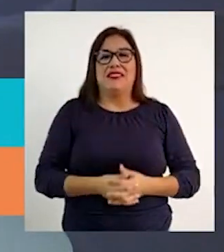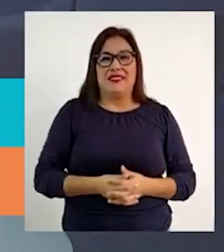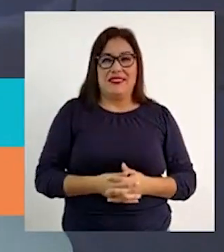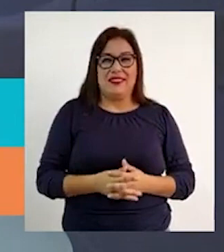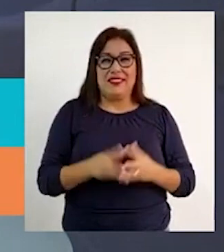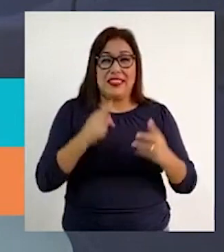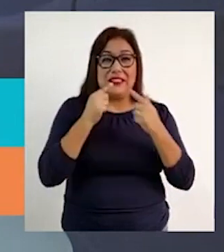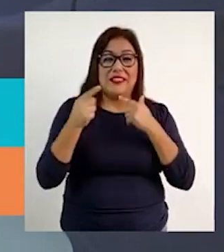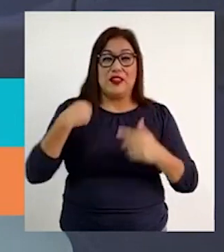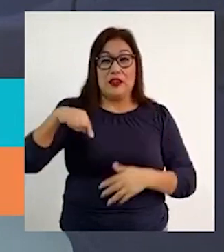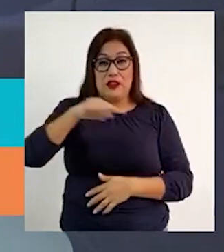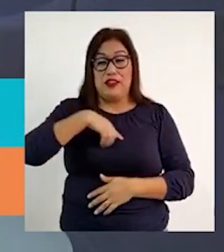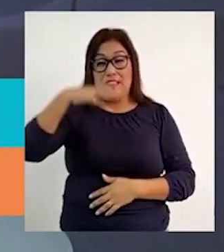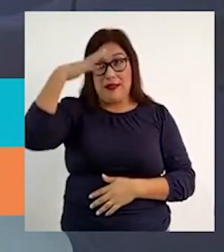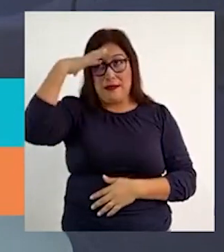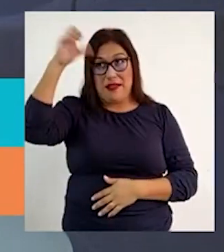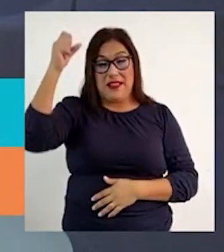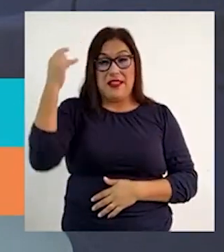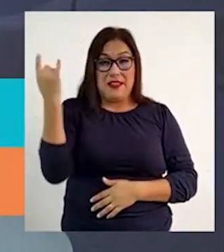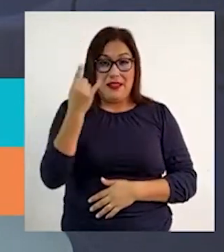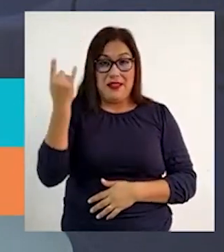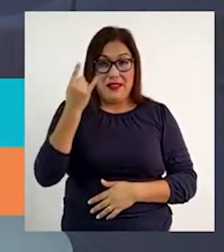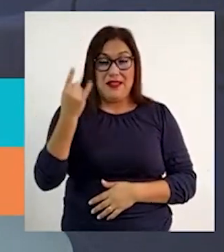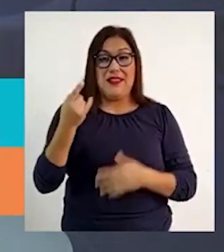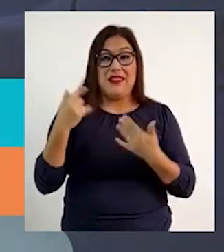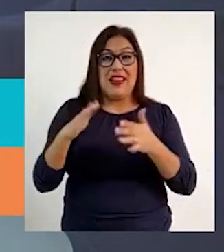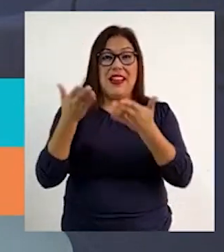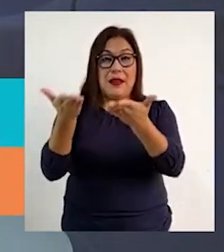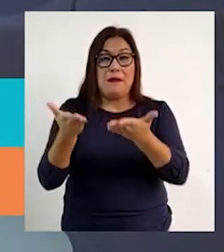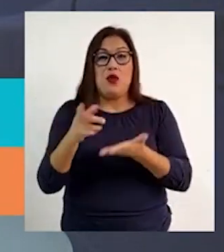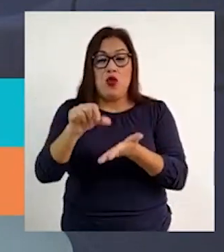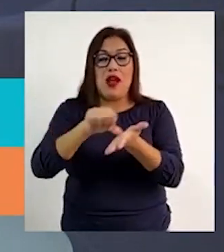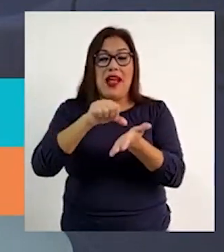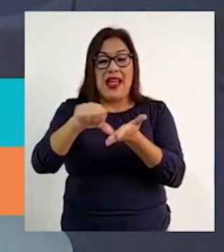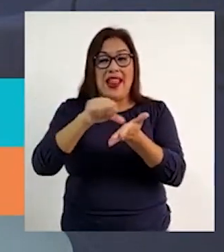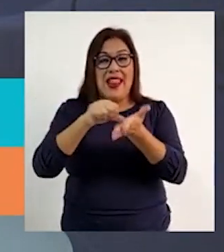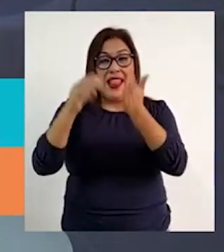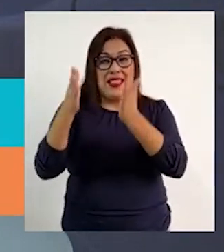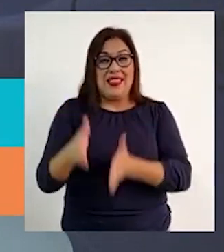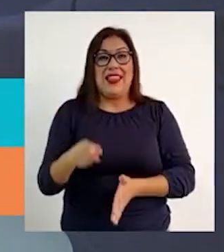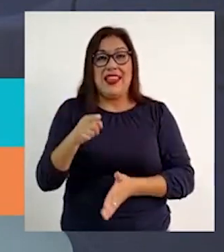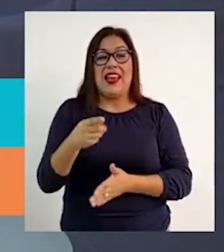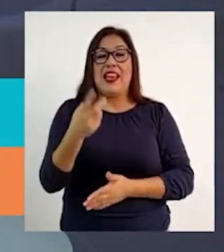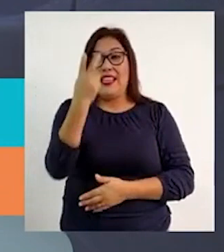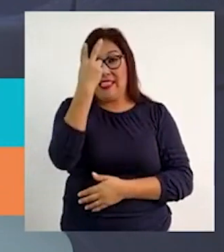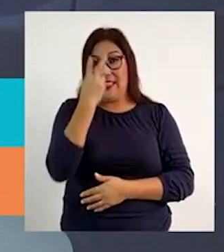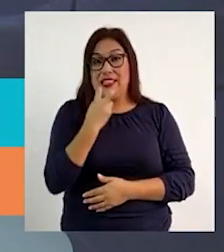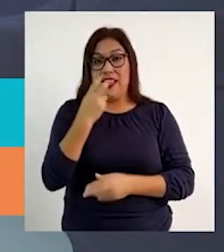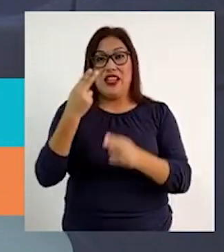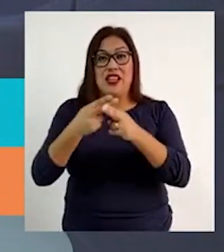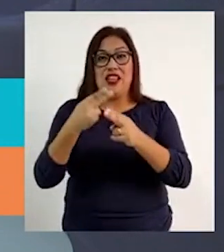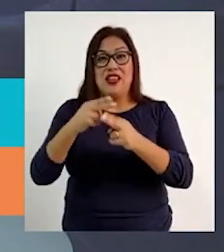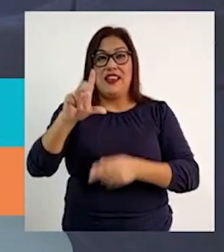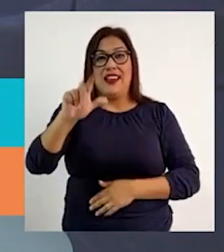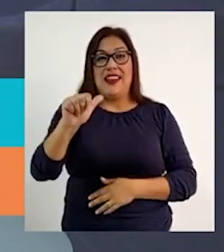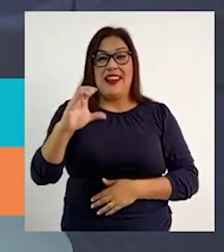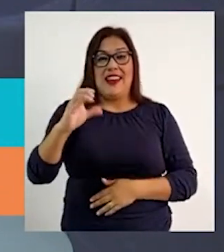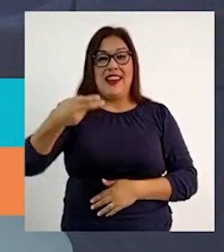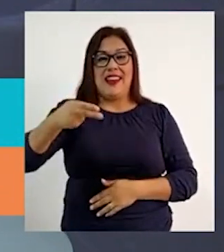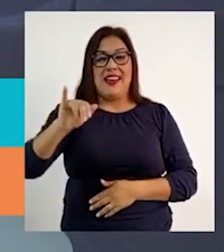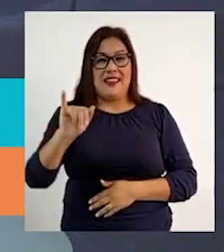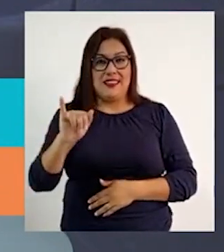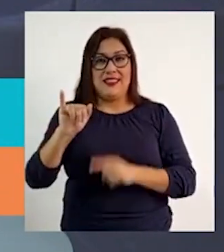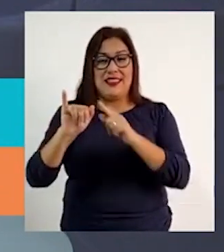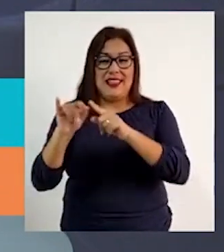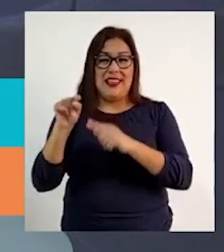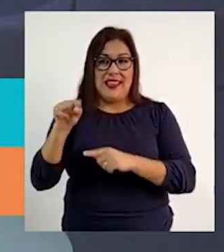Estados Unidos hemos invitado a una artista con discapacidad visual, su nombre es Lachi. y ella va a venir a